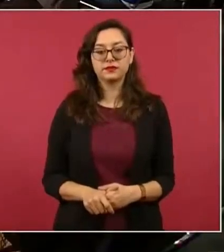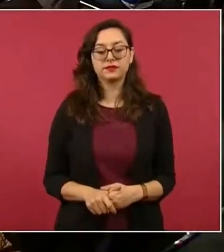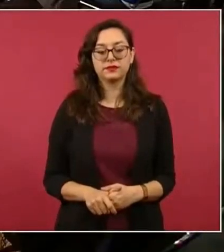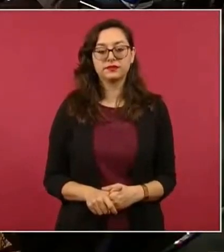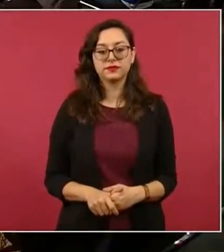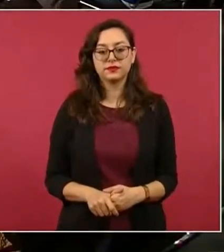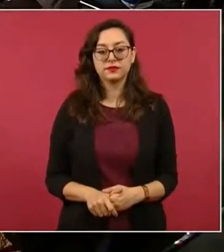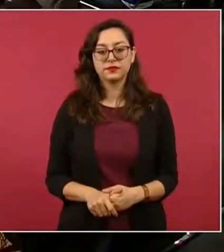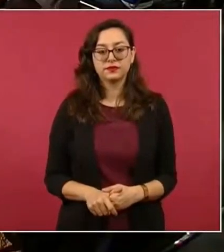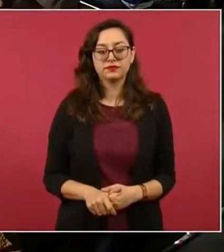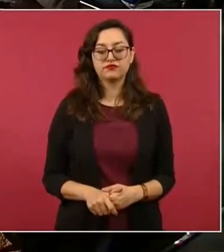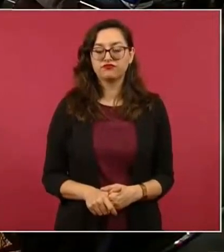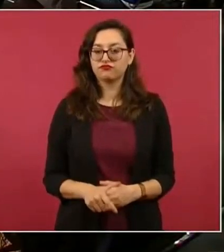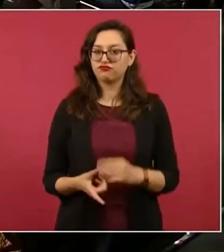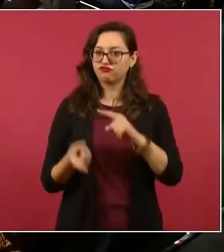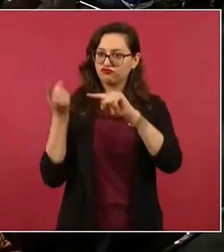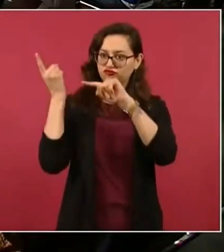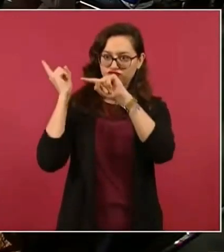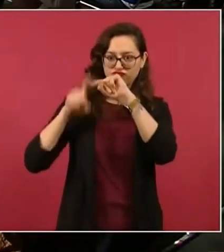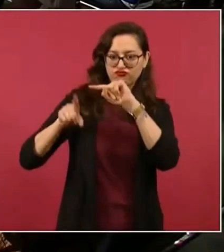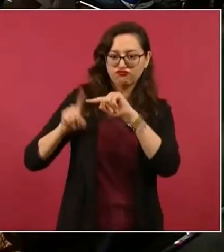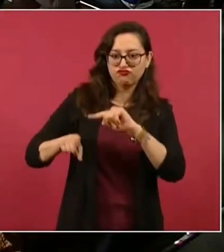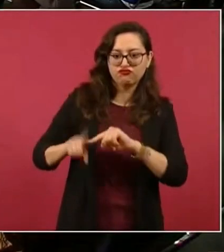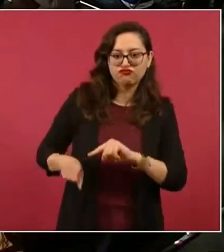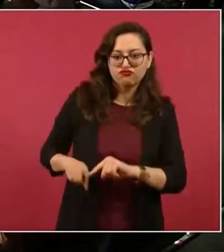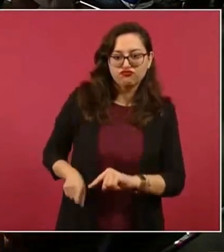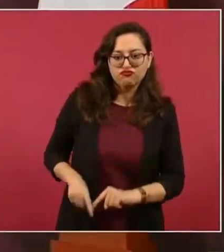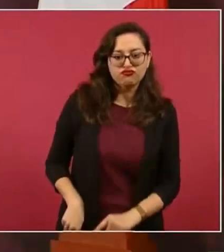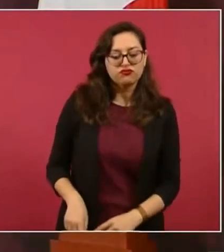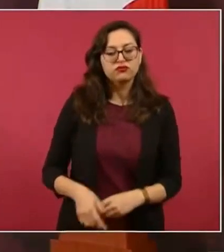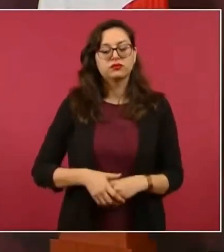Y de arriba para abajo.